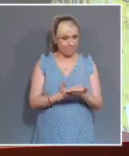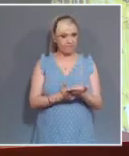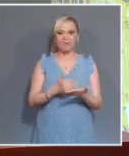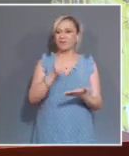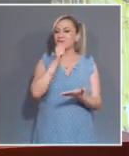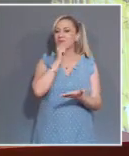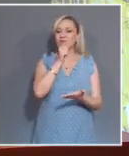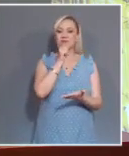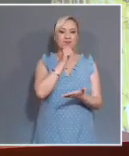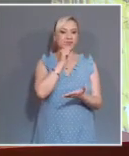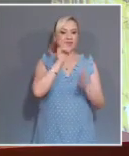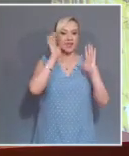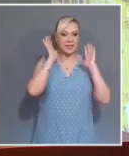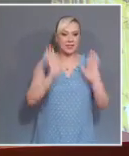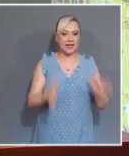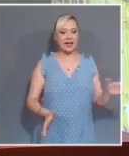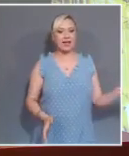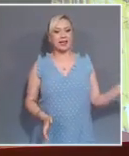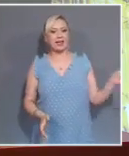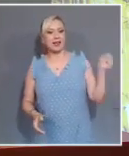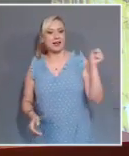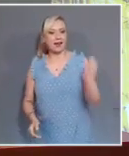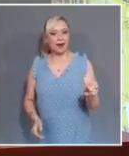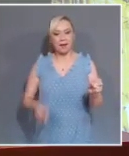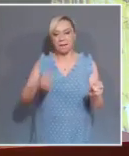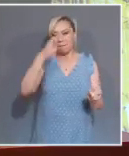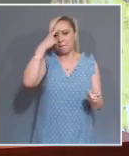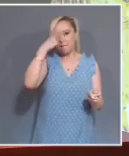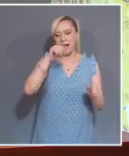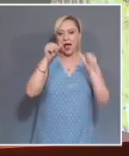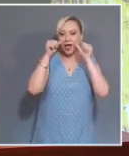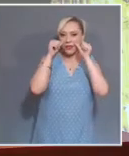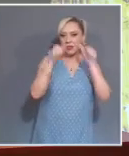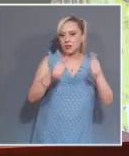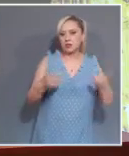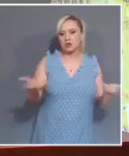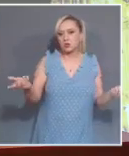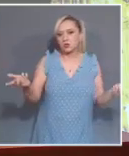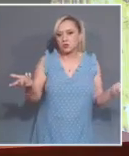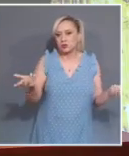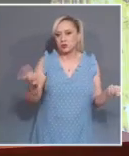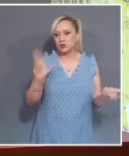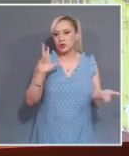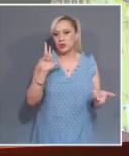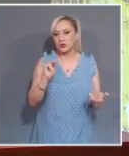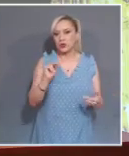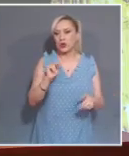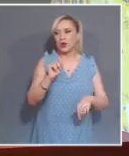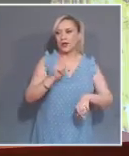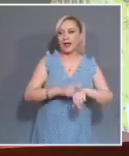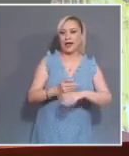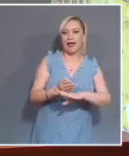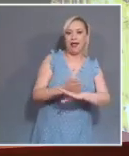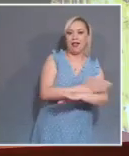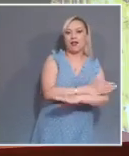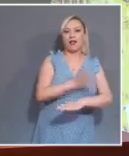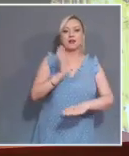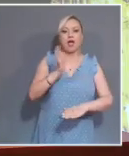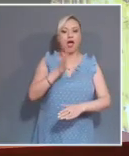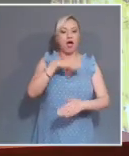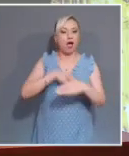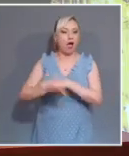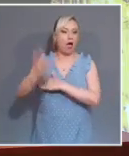indica, oportuna. Esto en atención a que ya fue emitido el auto de apertura a juicio oral. Esto en relación